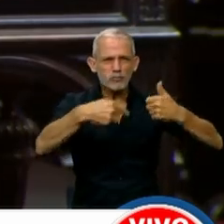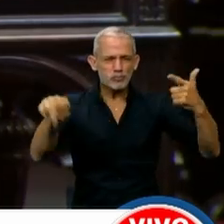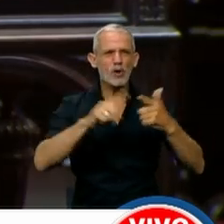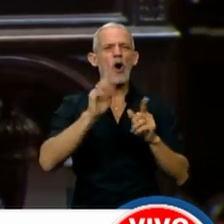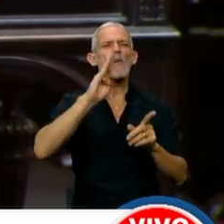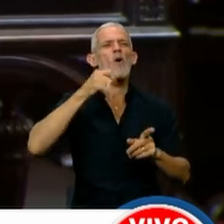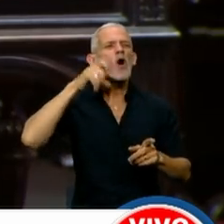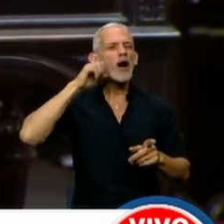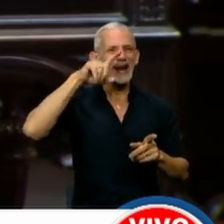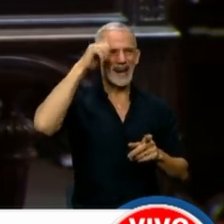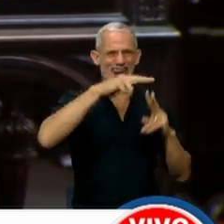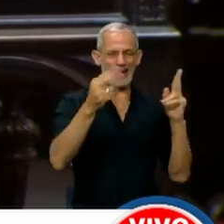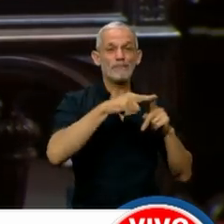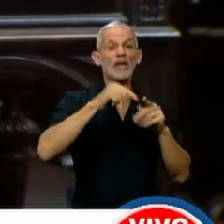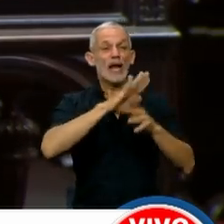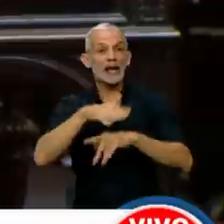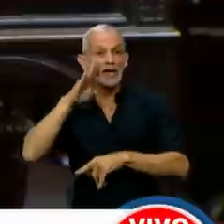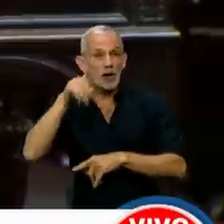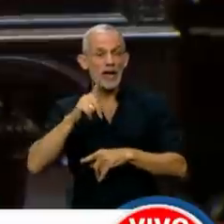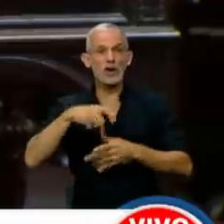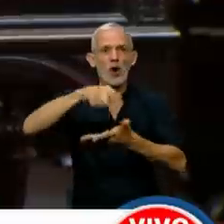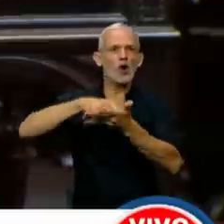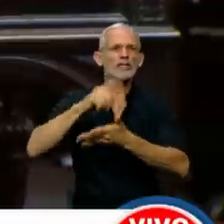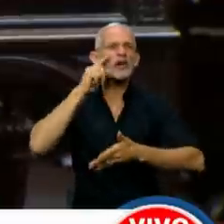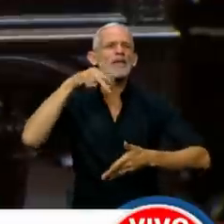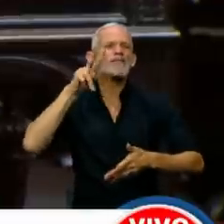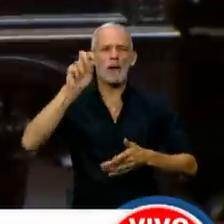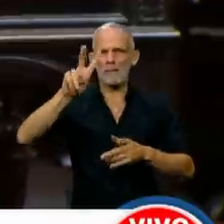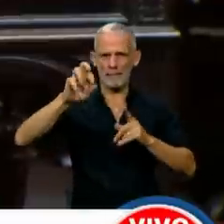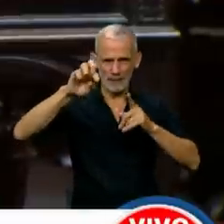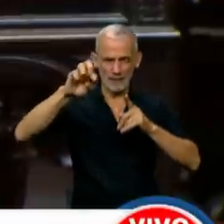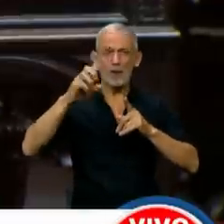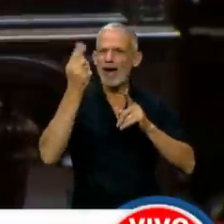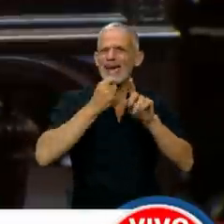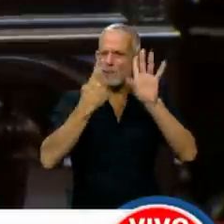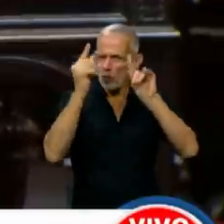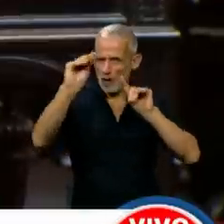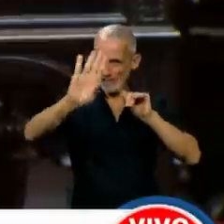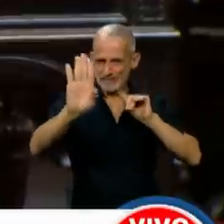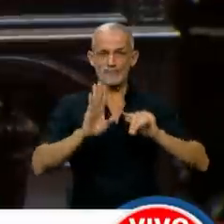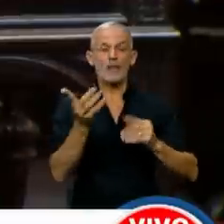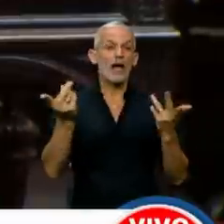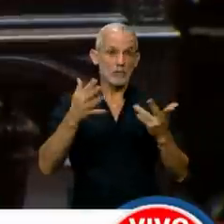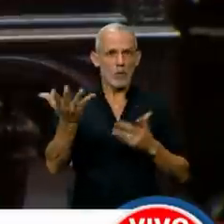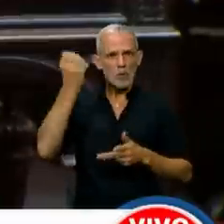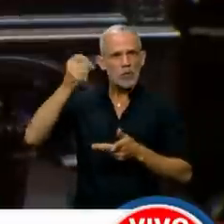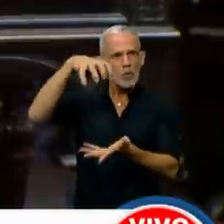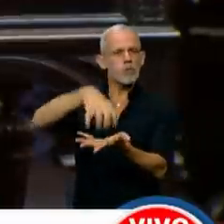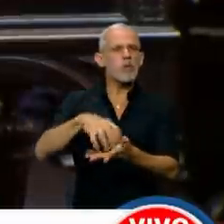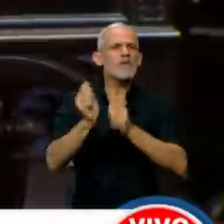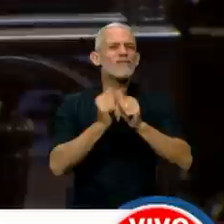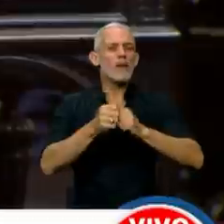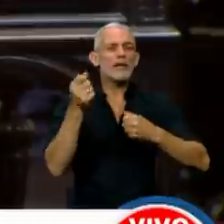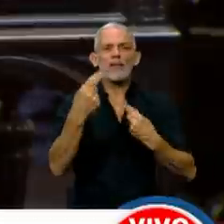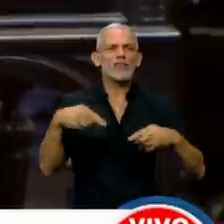boulogne en rionegro los contratos de invap presidente me falta un solo ejemplo donde recuperamos la posibilidad de